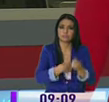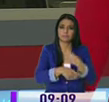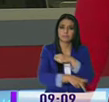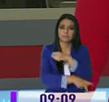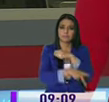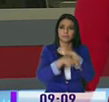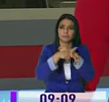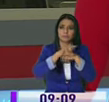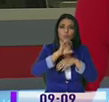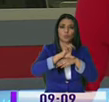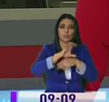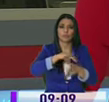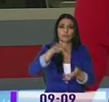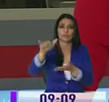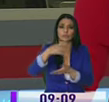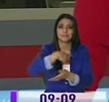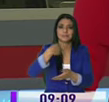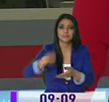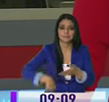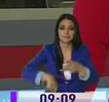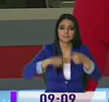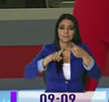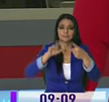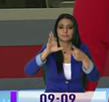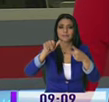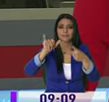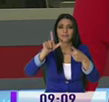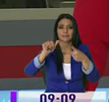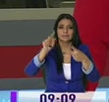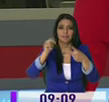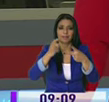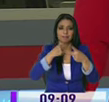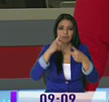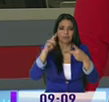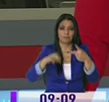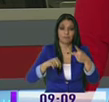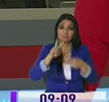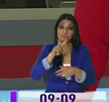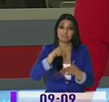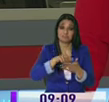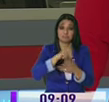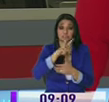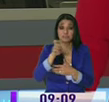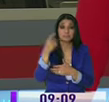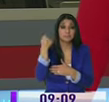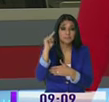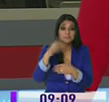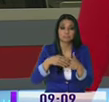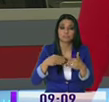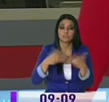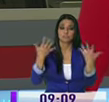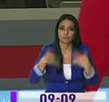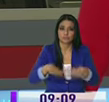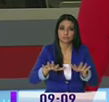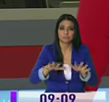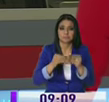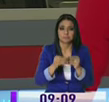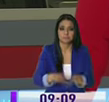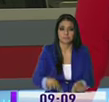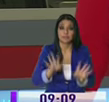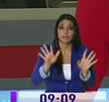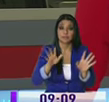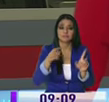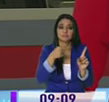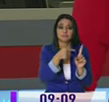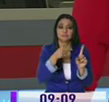petróleo ecuatoriano a china y tailandia el perjuicio ascendería a dos mil 220 millones de dólares así lo denunció fernando